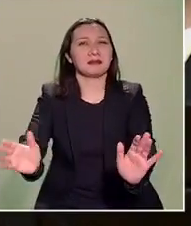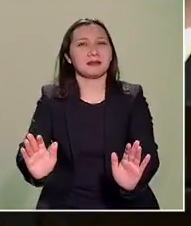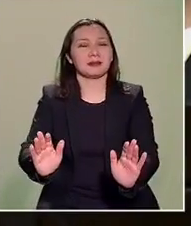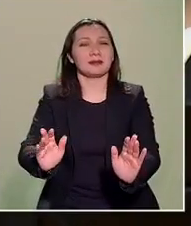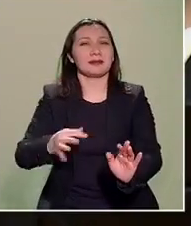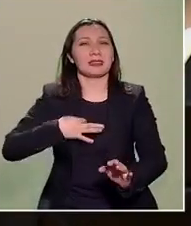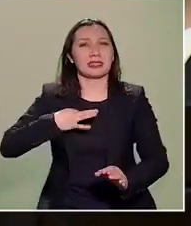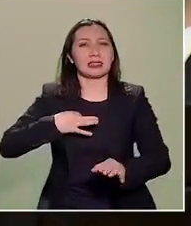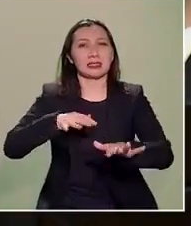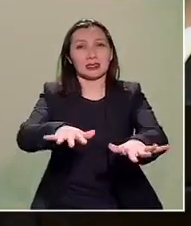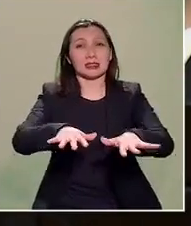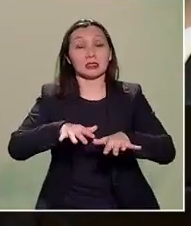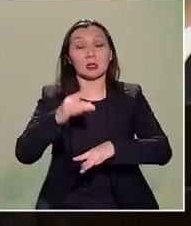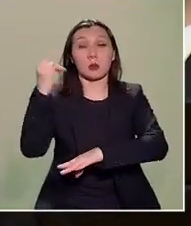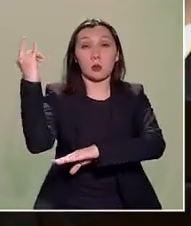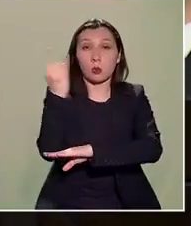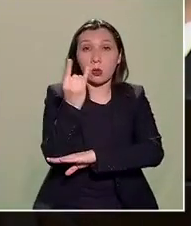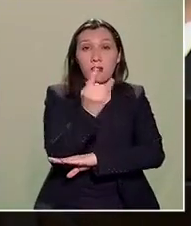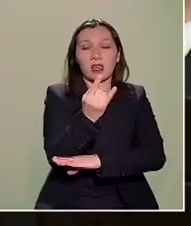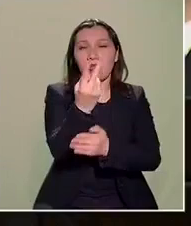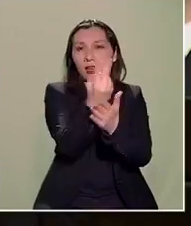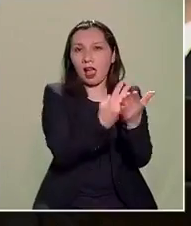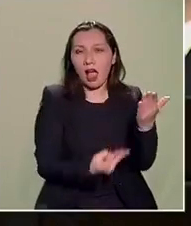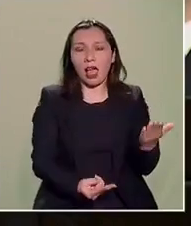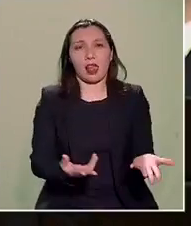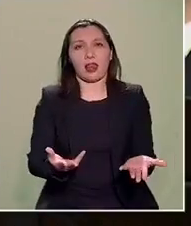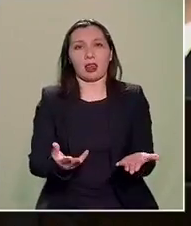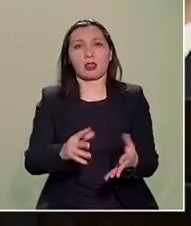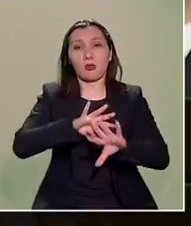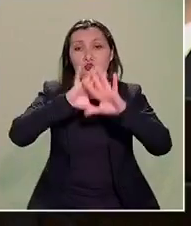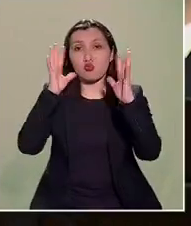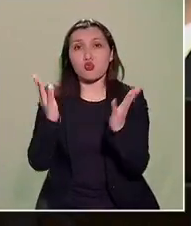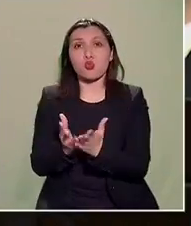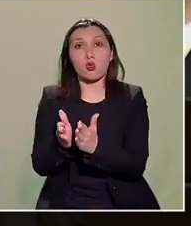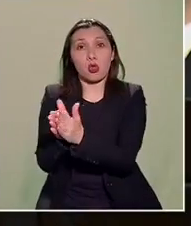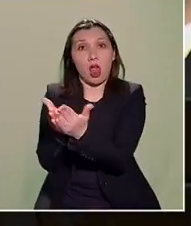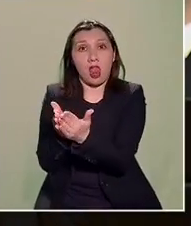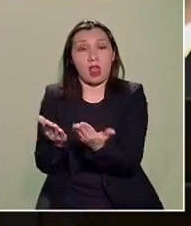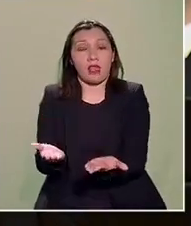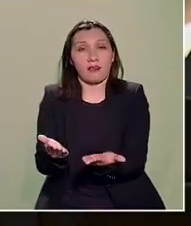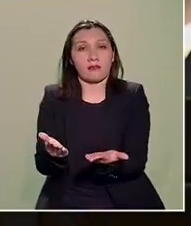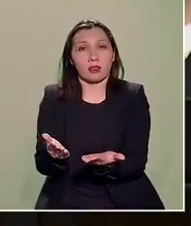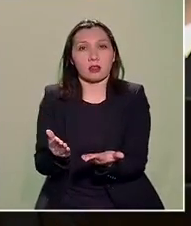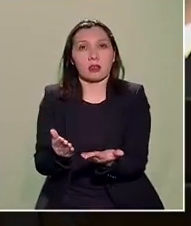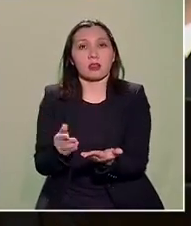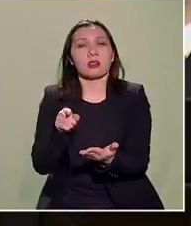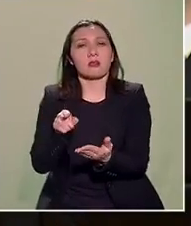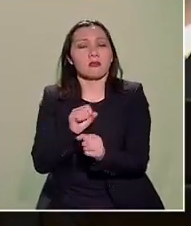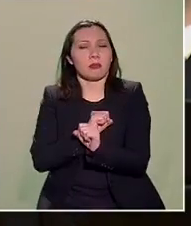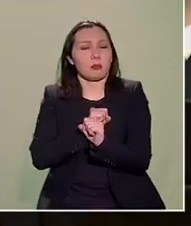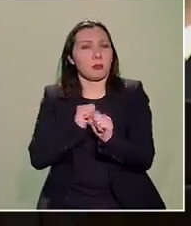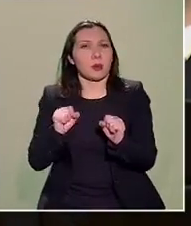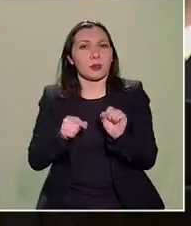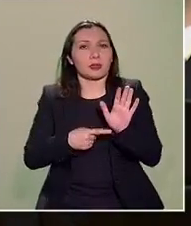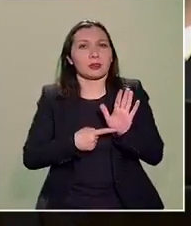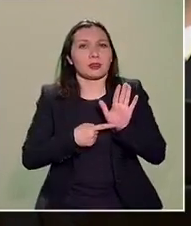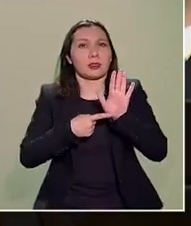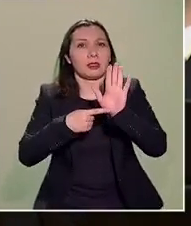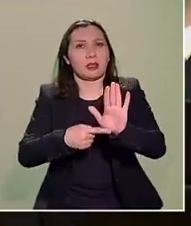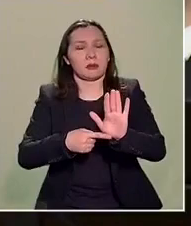las universidades del arte el mundo del libro fueron incapaces de presentar